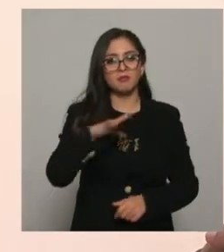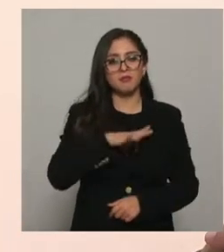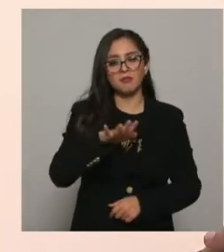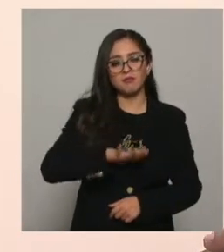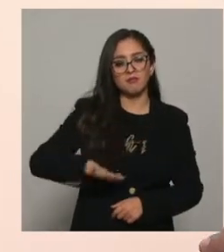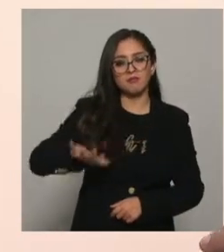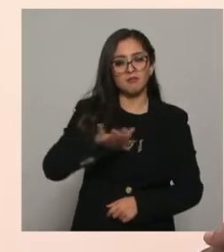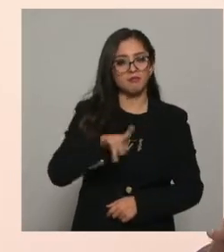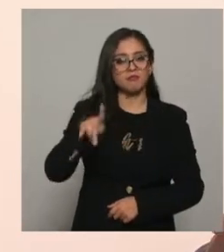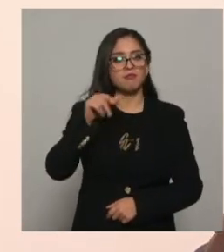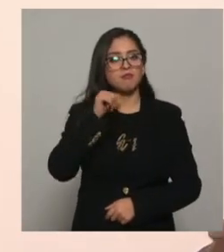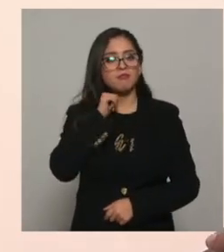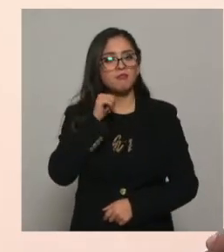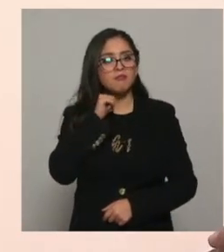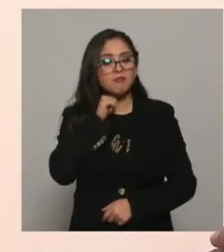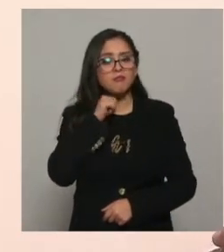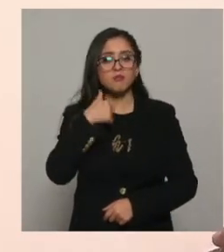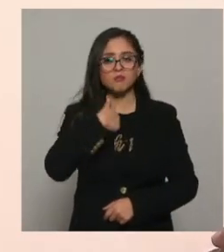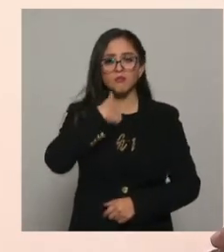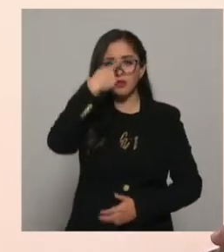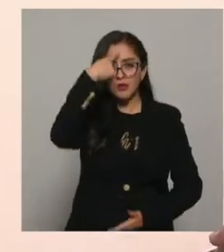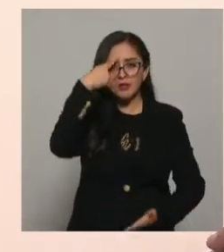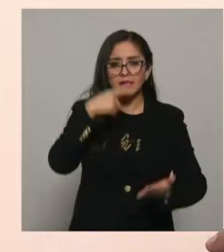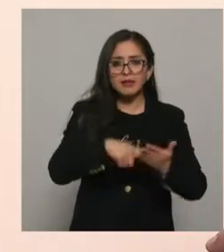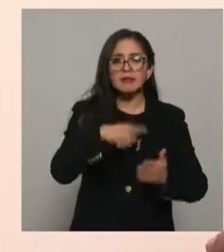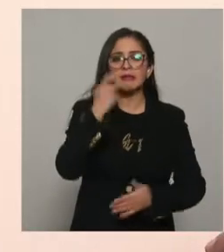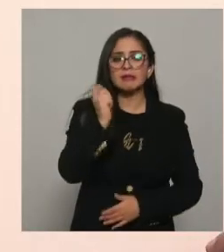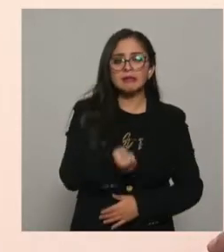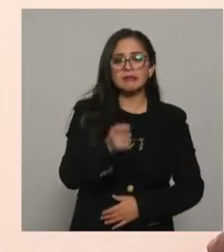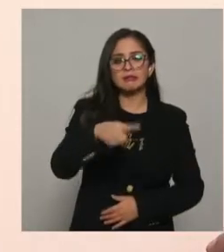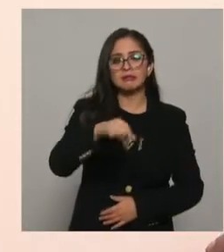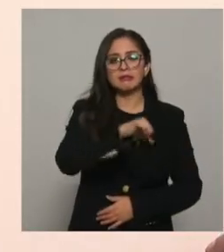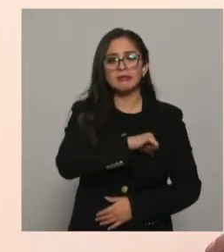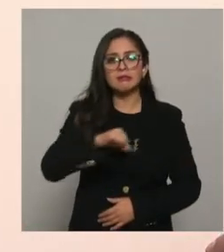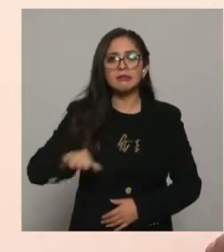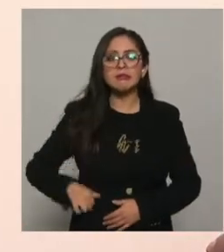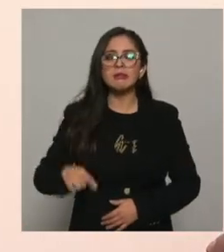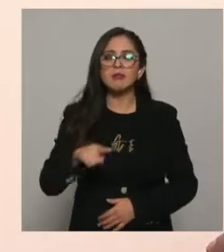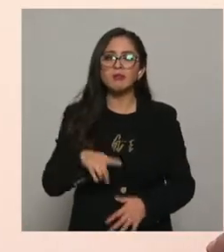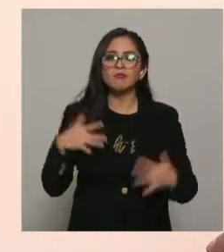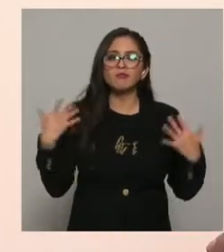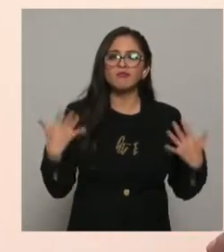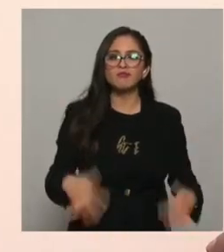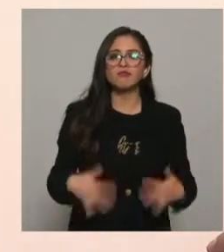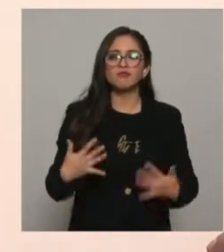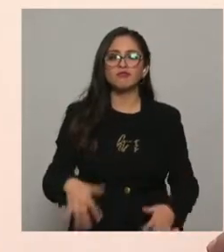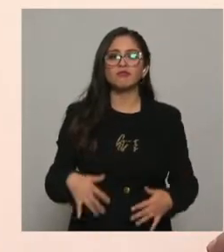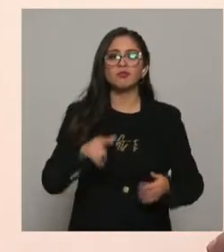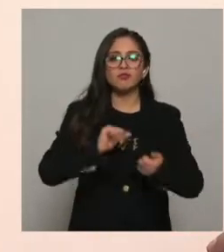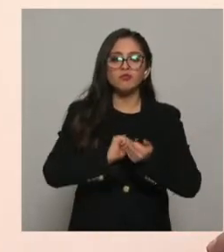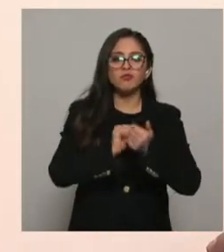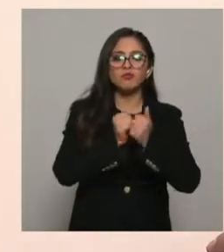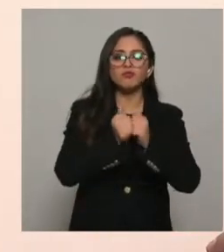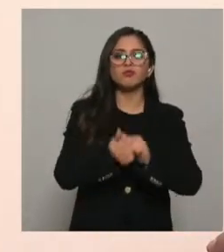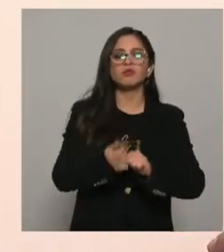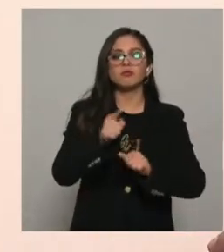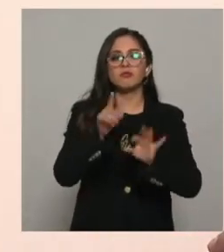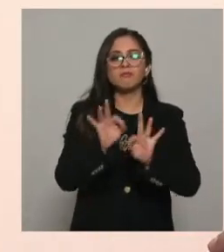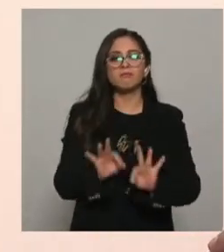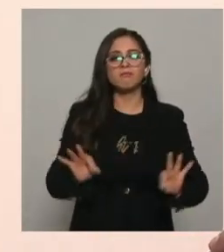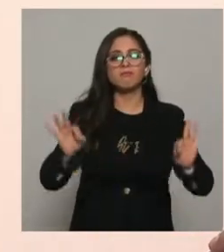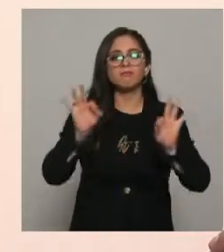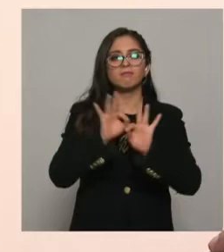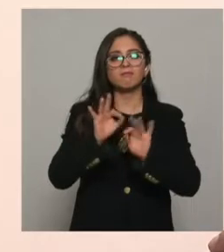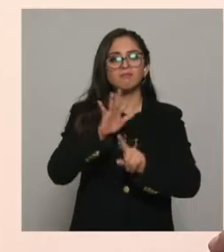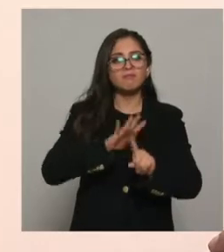Yo creo que es una de las alcaldías que con mayor euforia, que le da mucha importancia